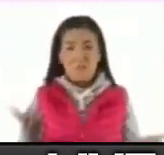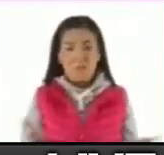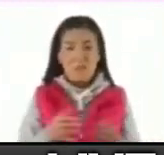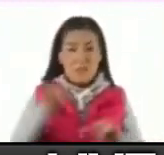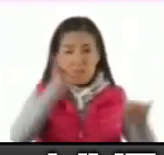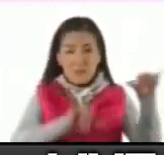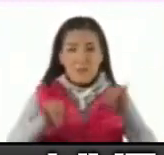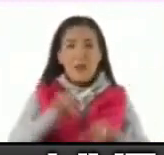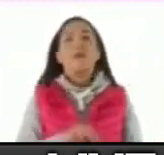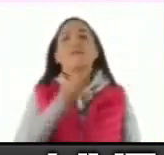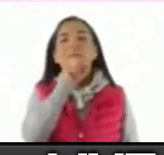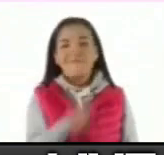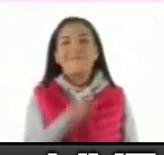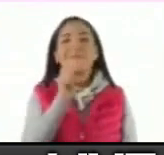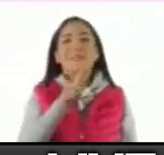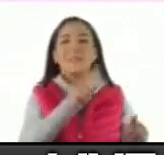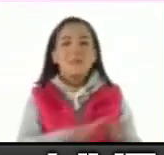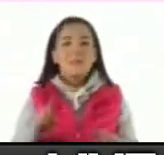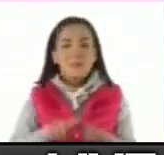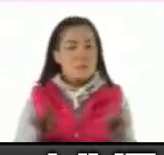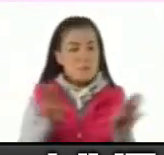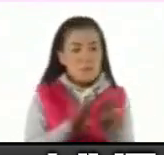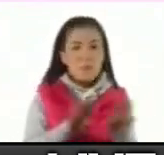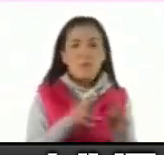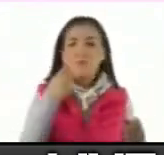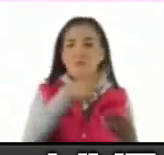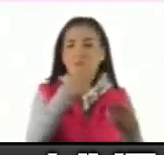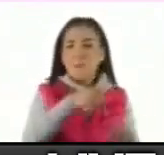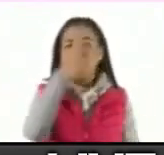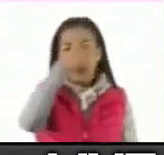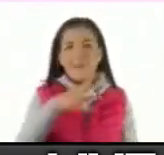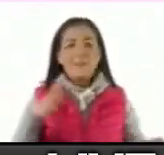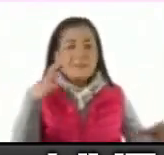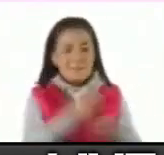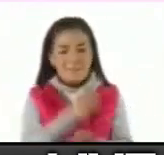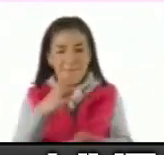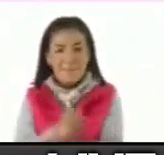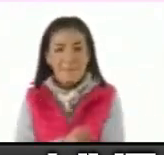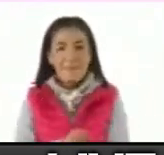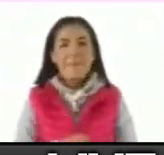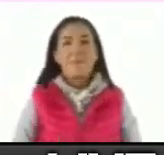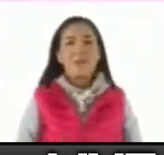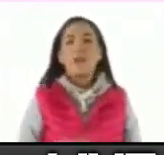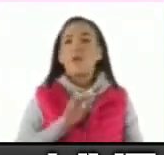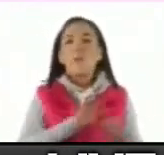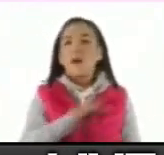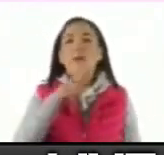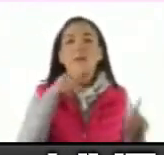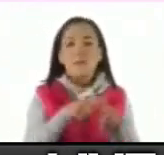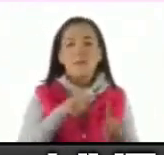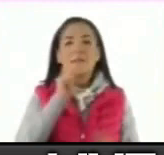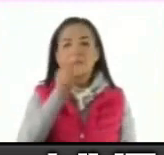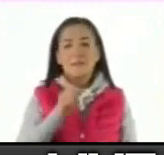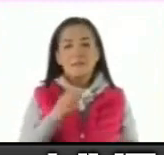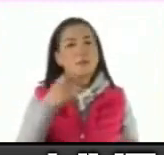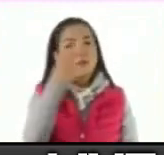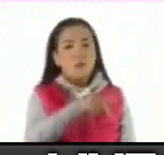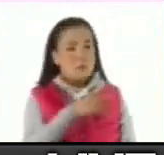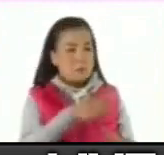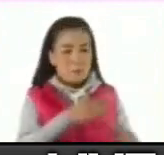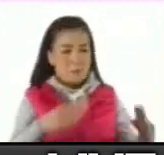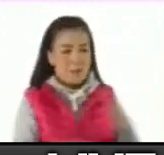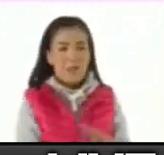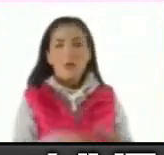Los compuestos también tenían símbolos para identificarlos, pero había tres elementos considerados como materia prima de